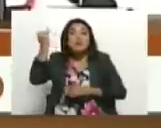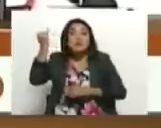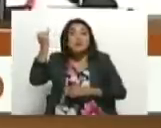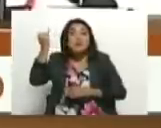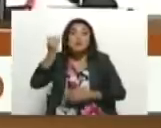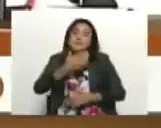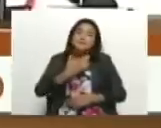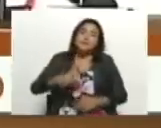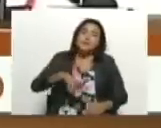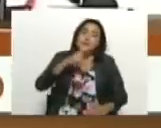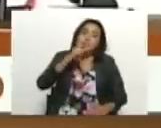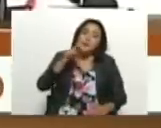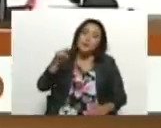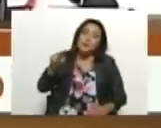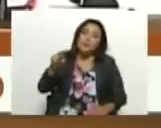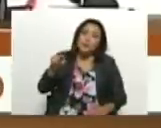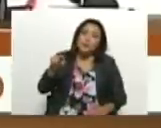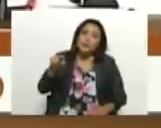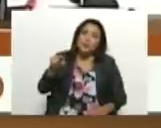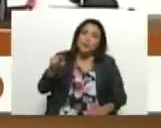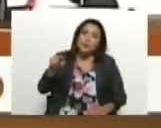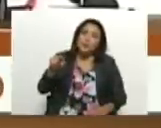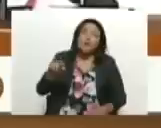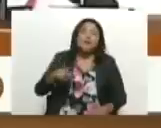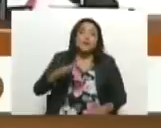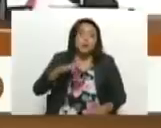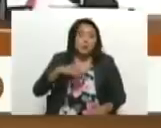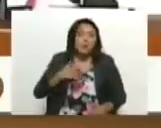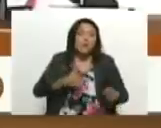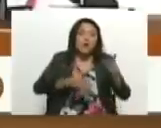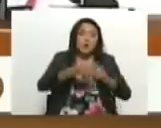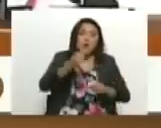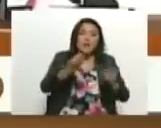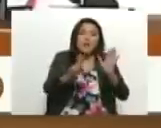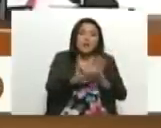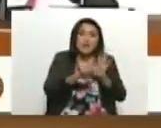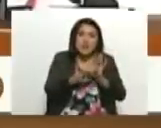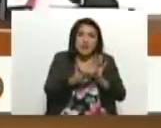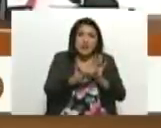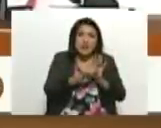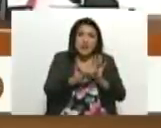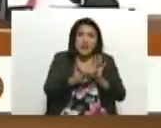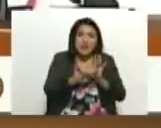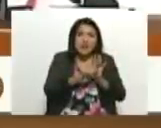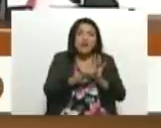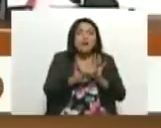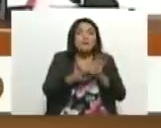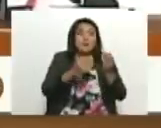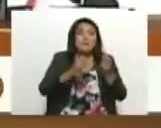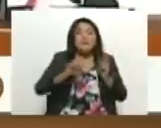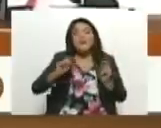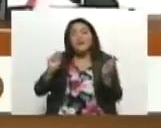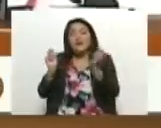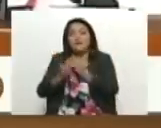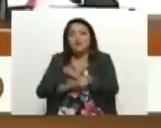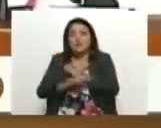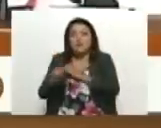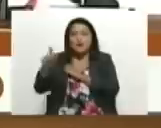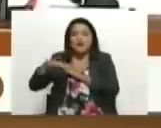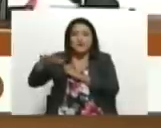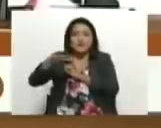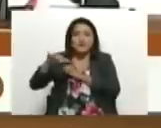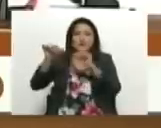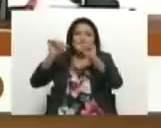Estado y que ha permitido el desarrollo de leyes justamente para la revolución judicial, para